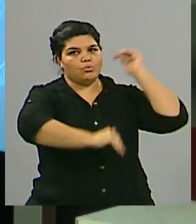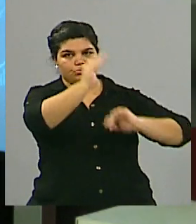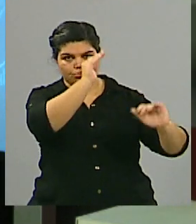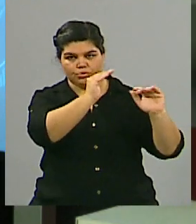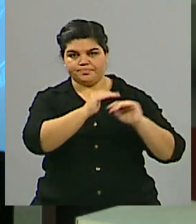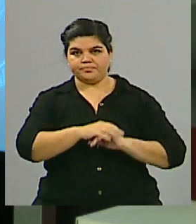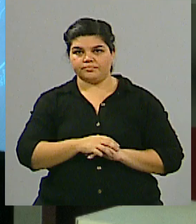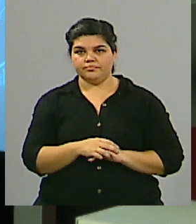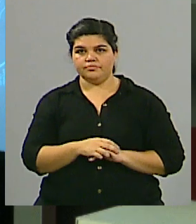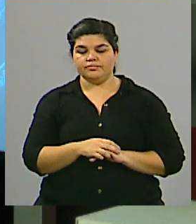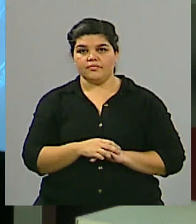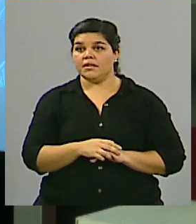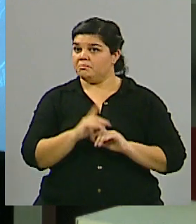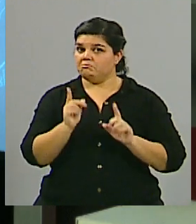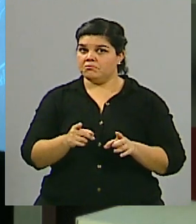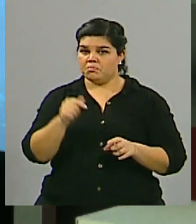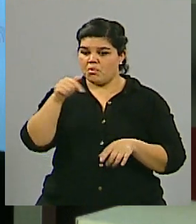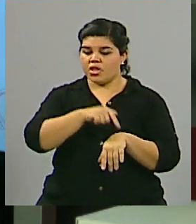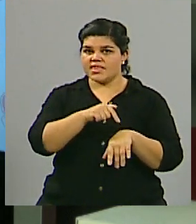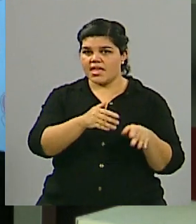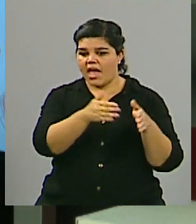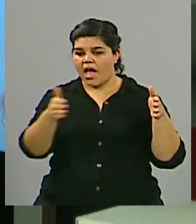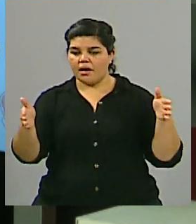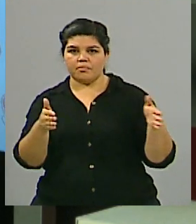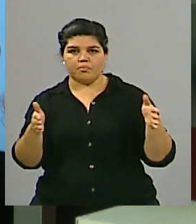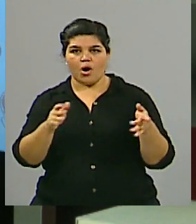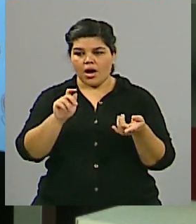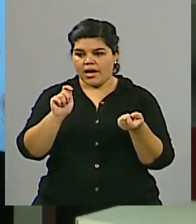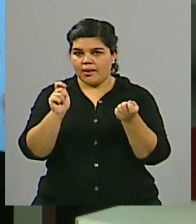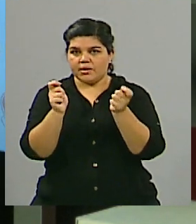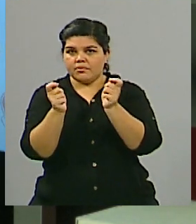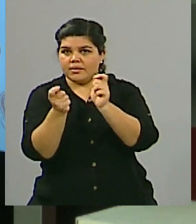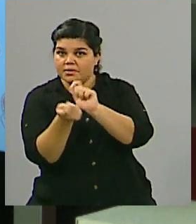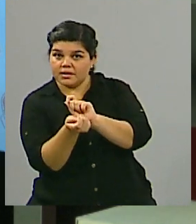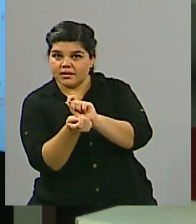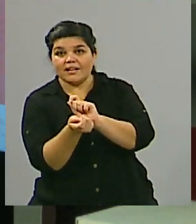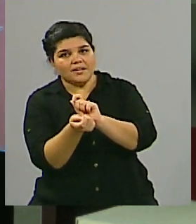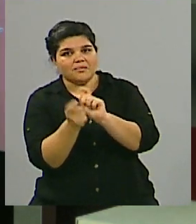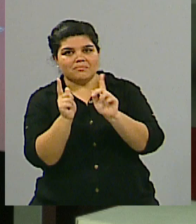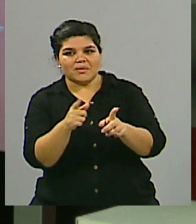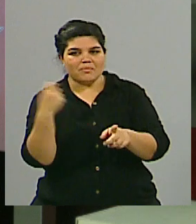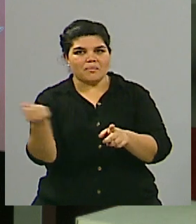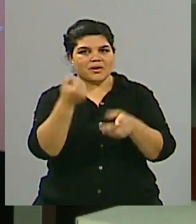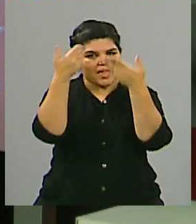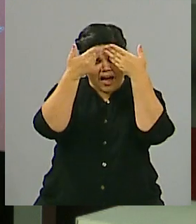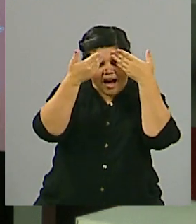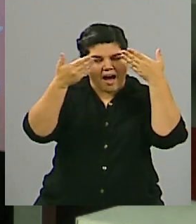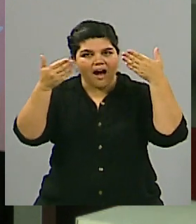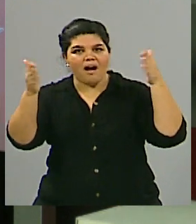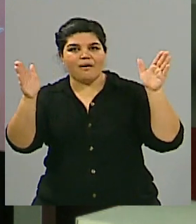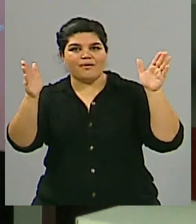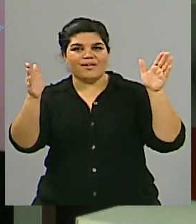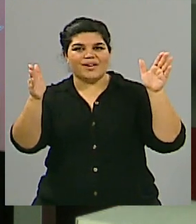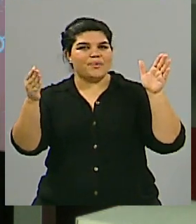tiempos en los cuales volvemos a hablar de lo mismo, de los cambios, es necesario ampliar un poquito, abrir como quien dice la cabeza y entender que